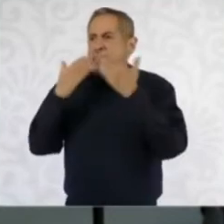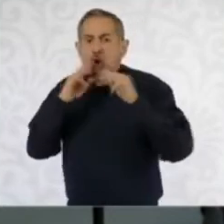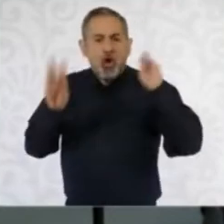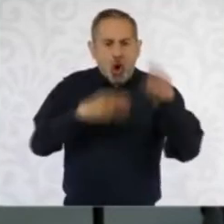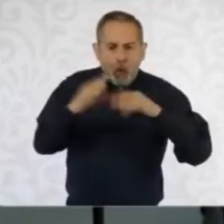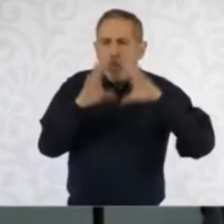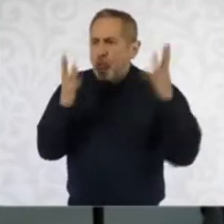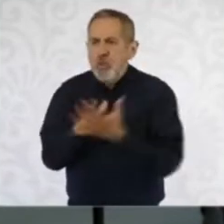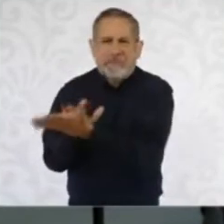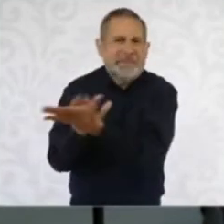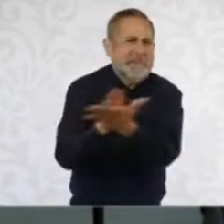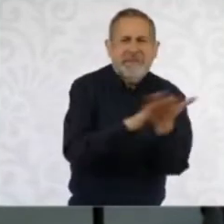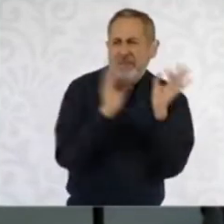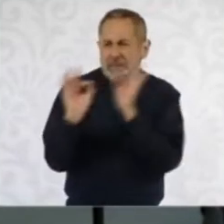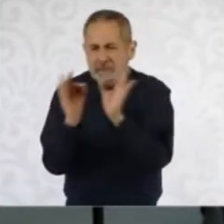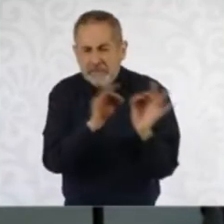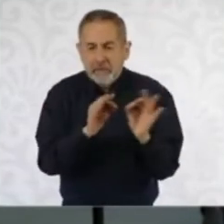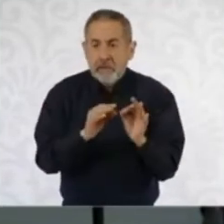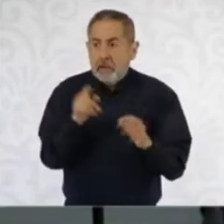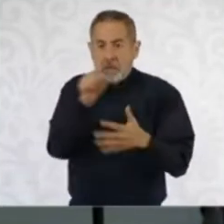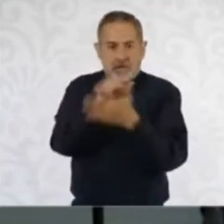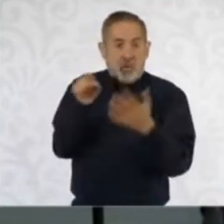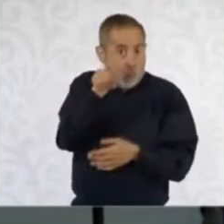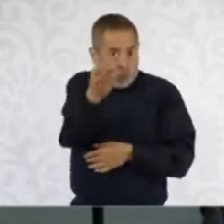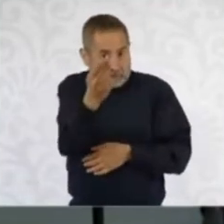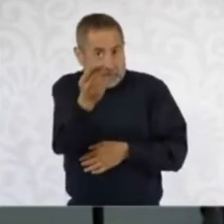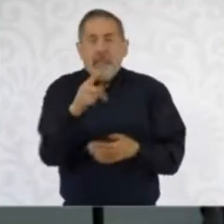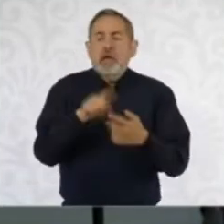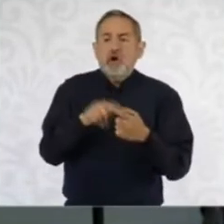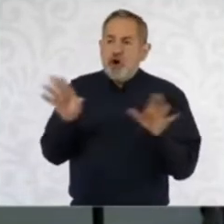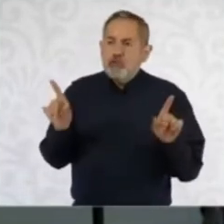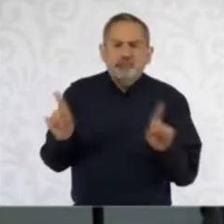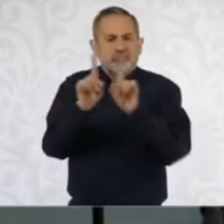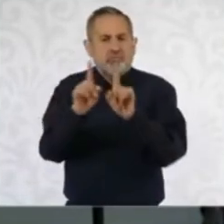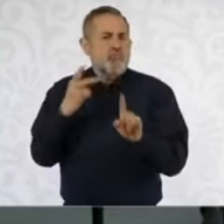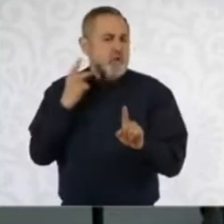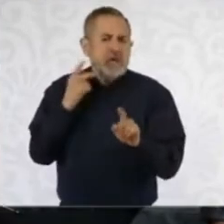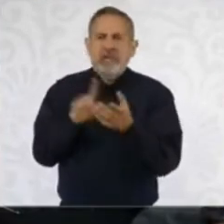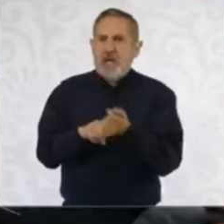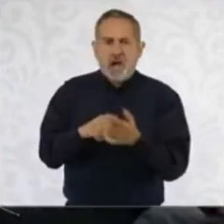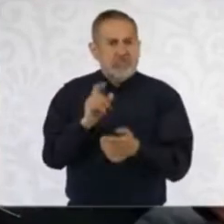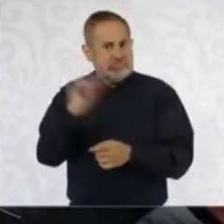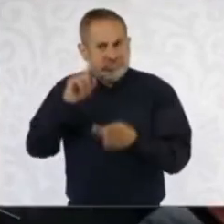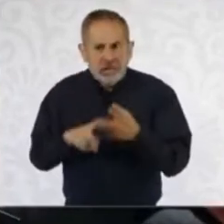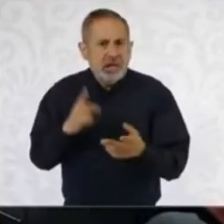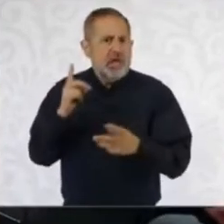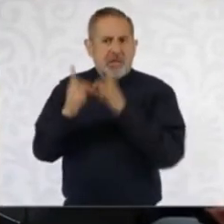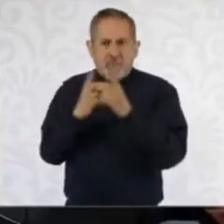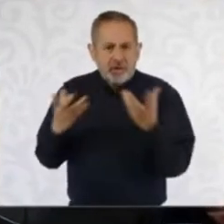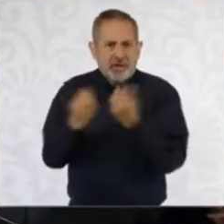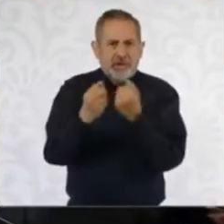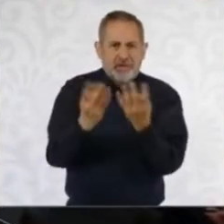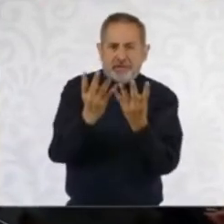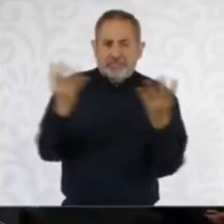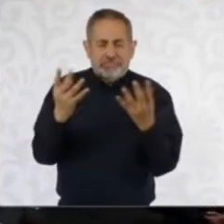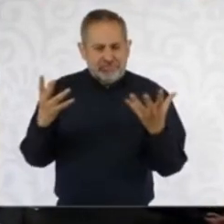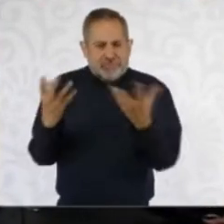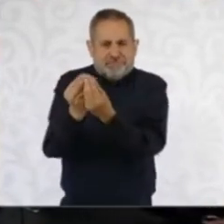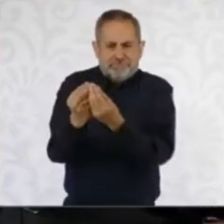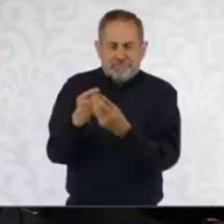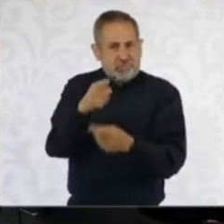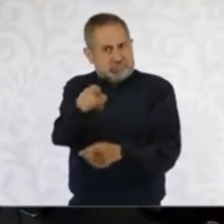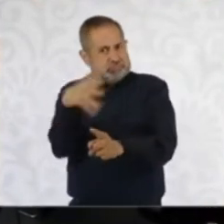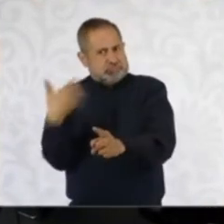el que vivimos hoy. Y bueno, ya usted lo ubican entre figuras reconocidas de la política, del deporte, de, Ay, del pues, deporte, de eso todo. sí es